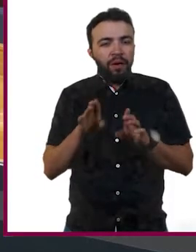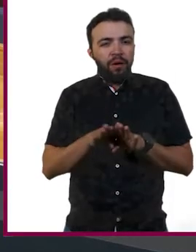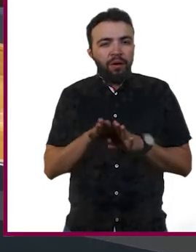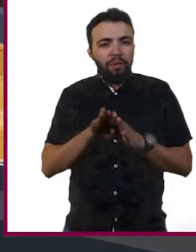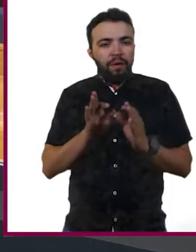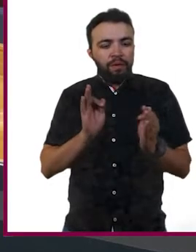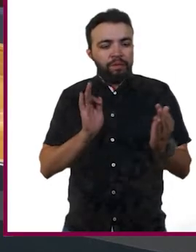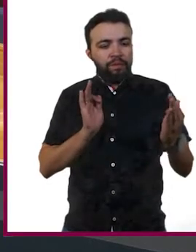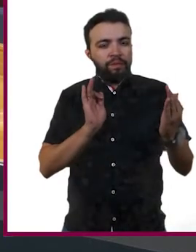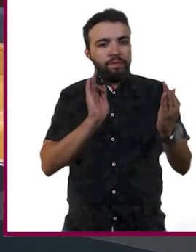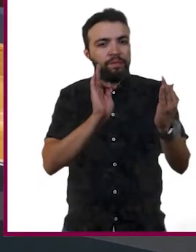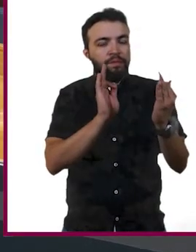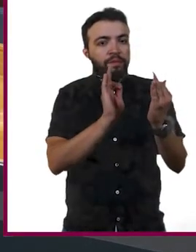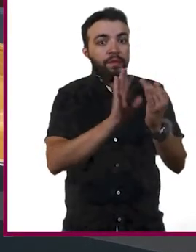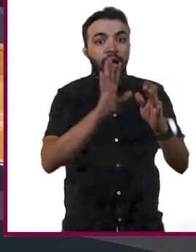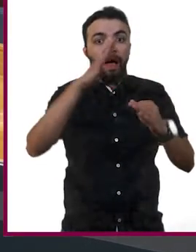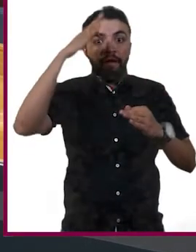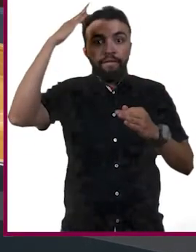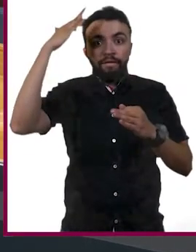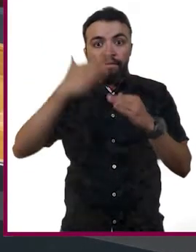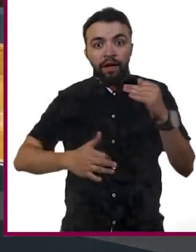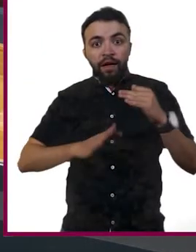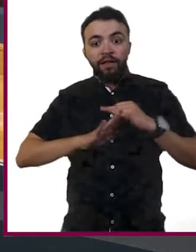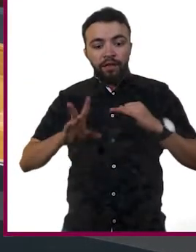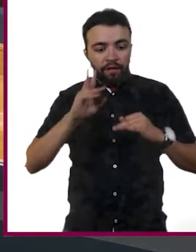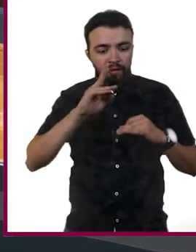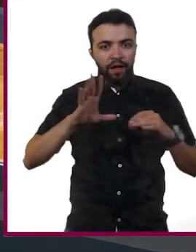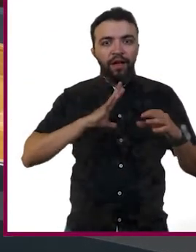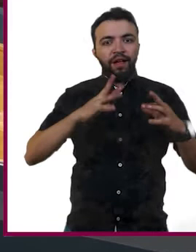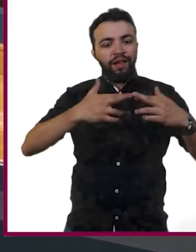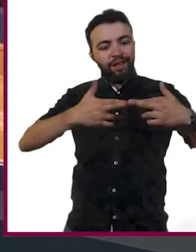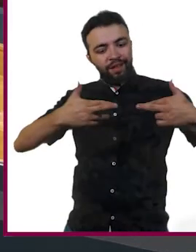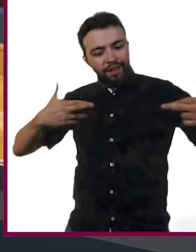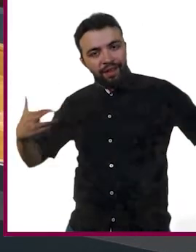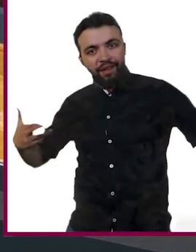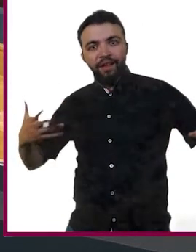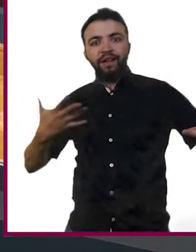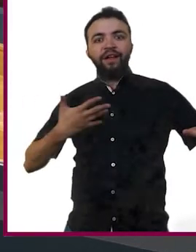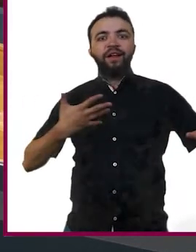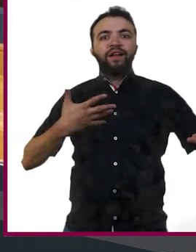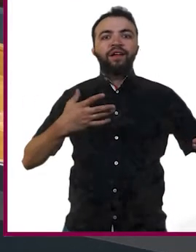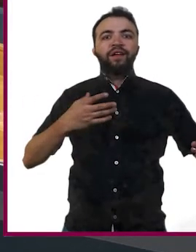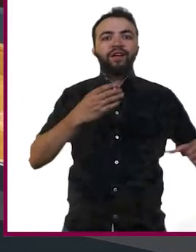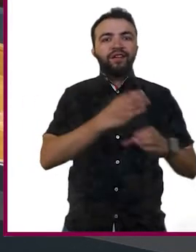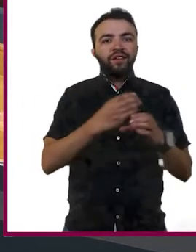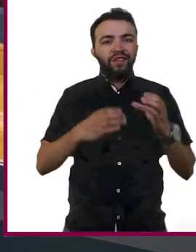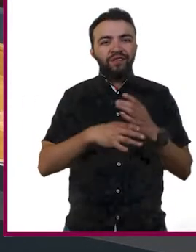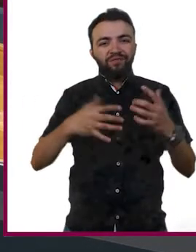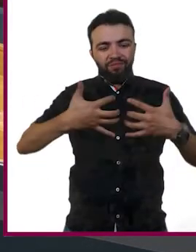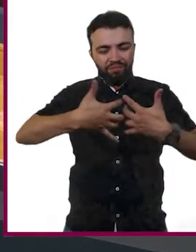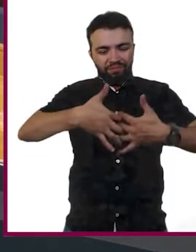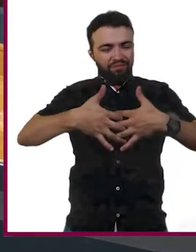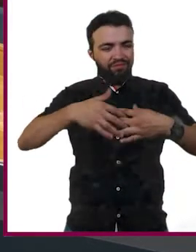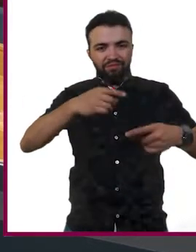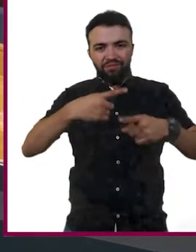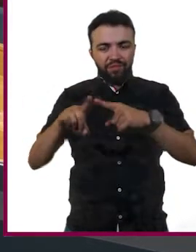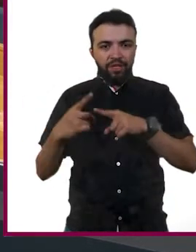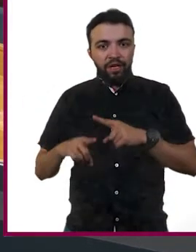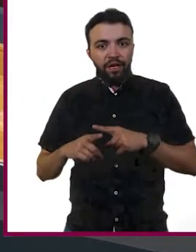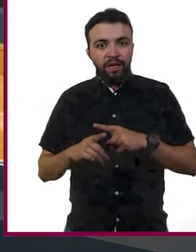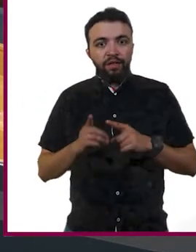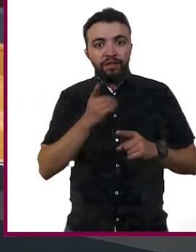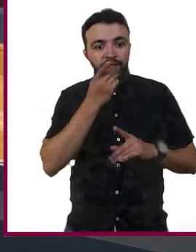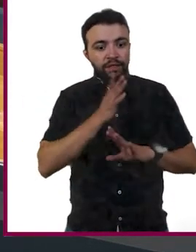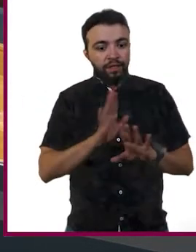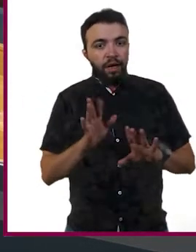hasta el final, cuando empieza a ser un instrumento, cuando ya tiene cuerdas y cuando tiene la mecánica, que te das cuenta que ya